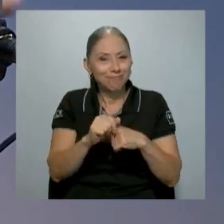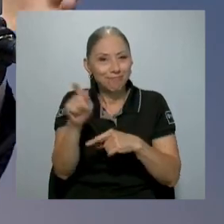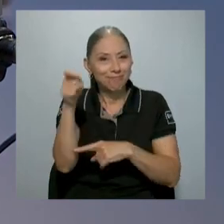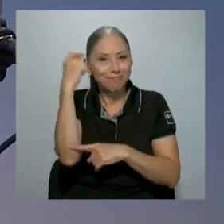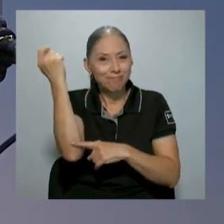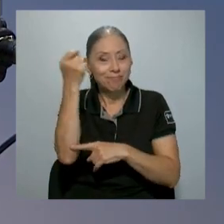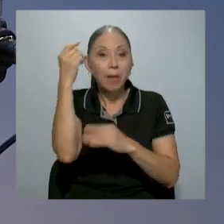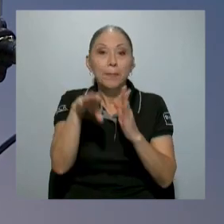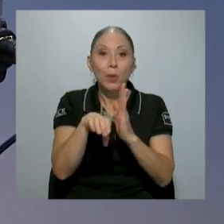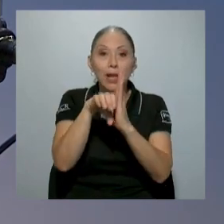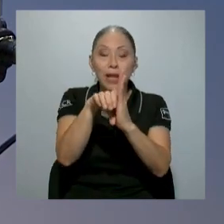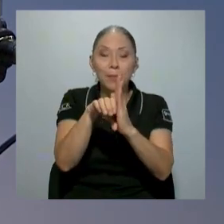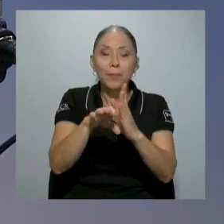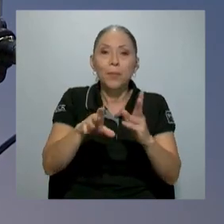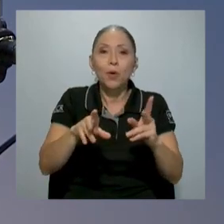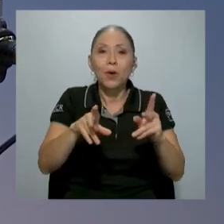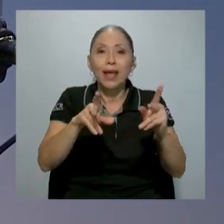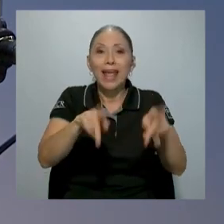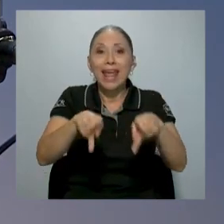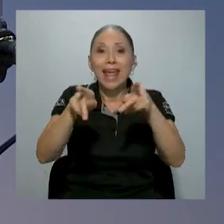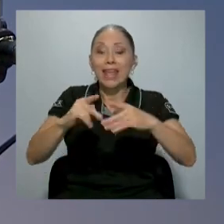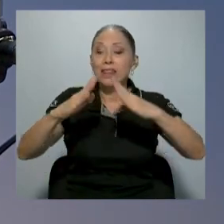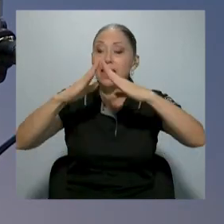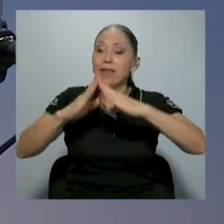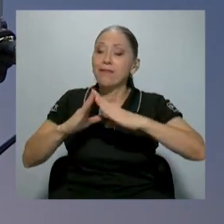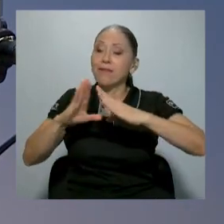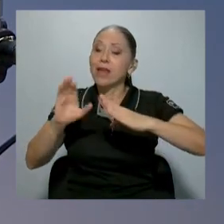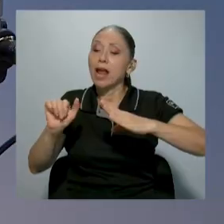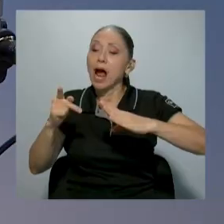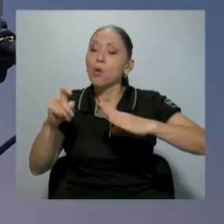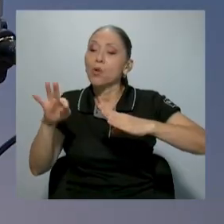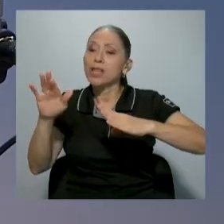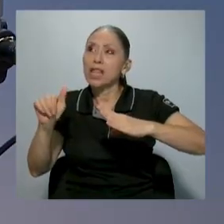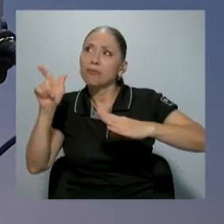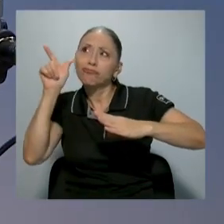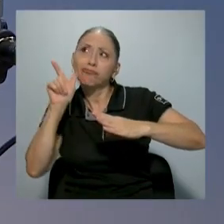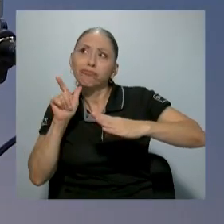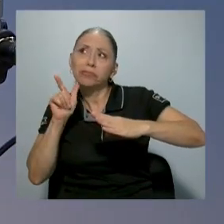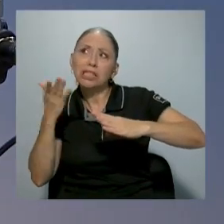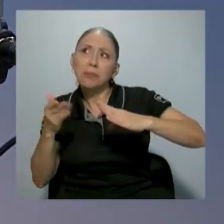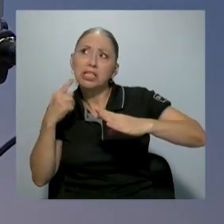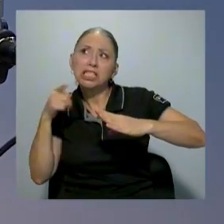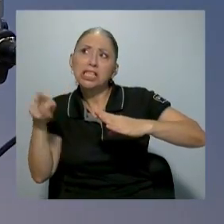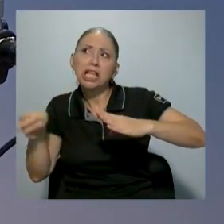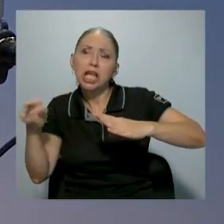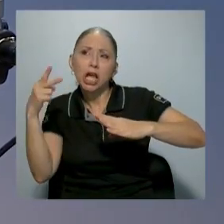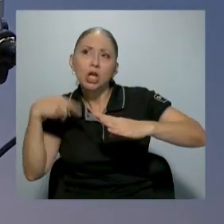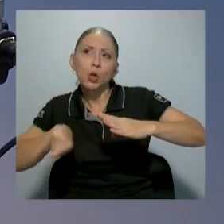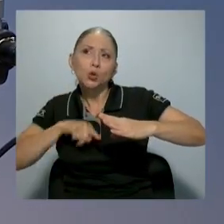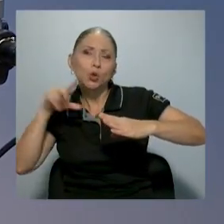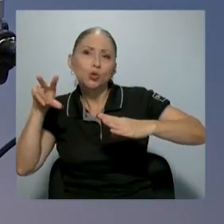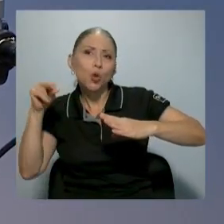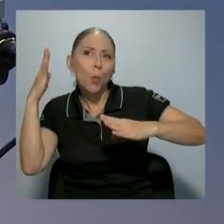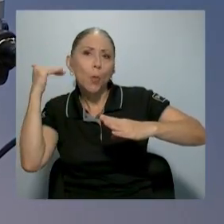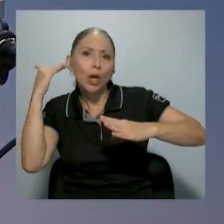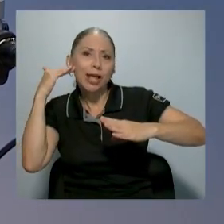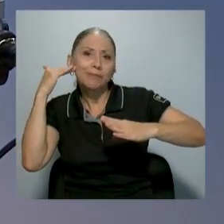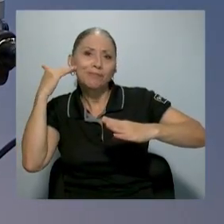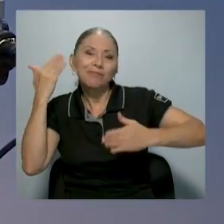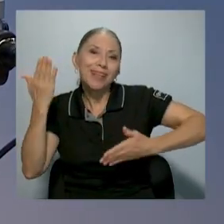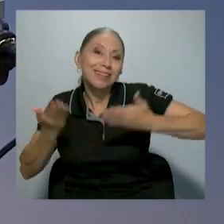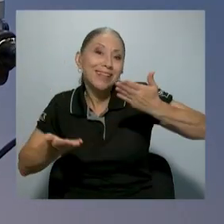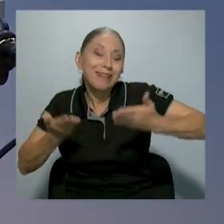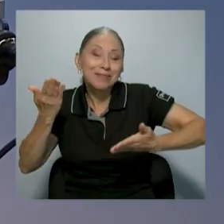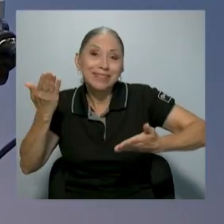gente de Cahuita podría decir, ¿y por qué nosotros no? Bueno, pues, posiblemente no es tan clara